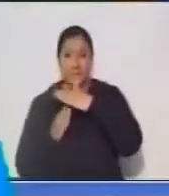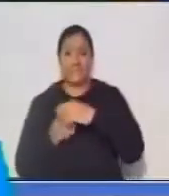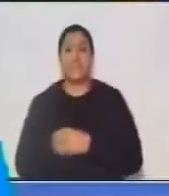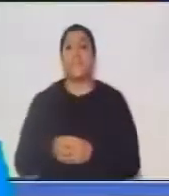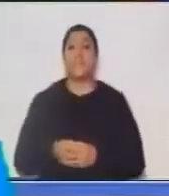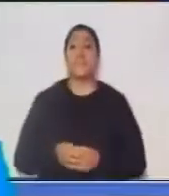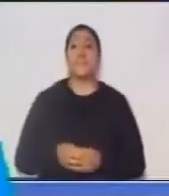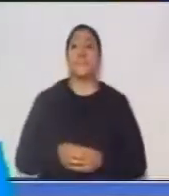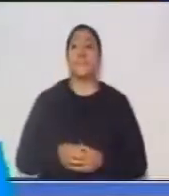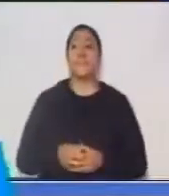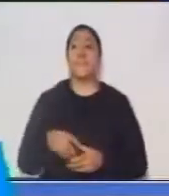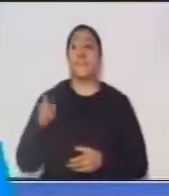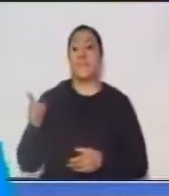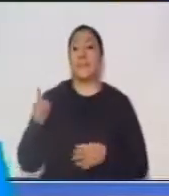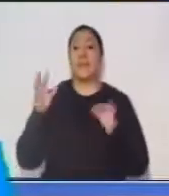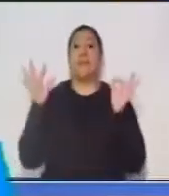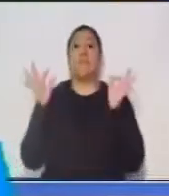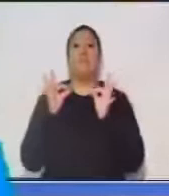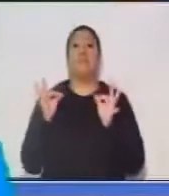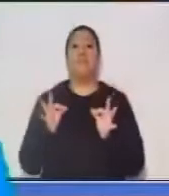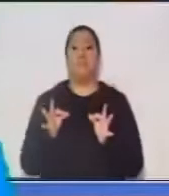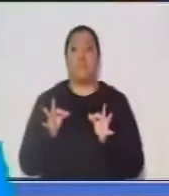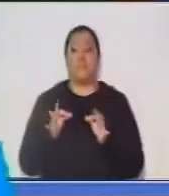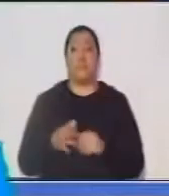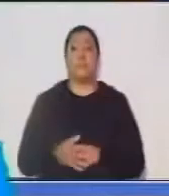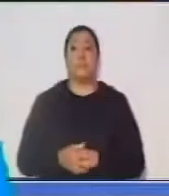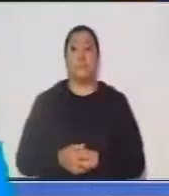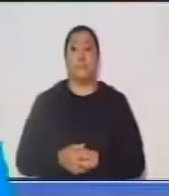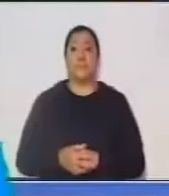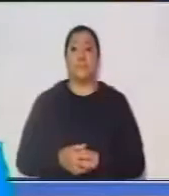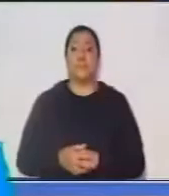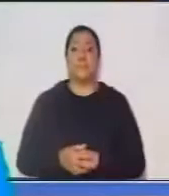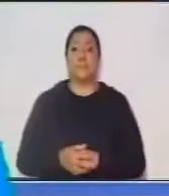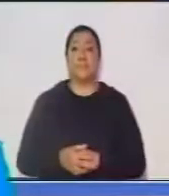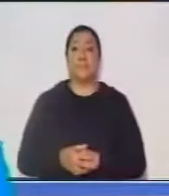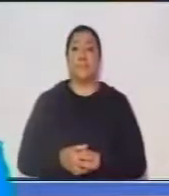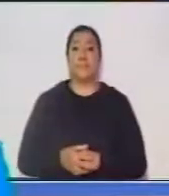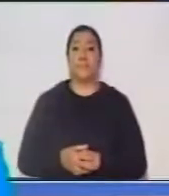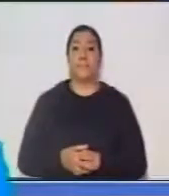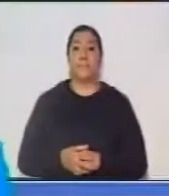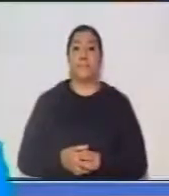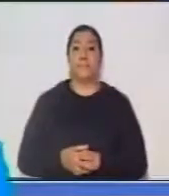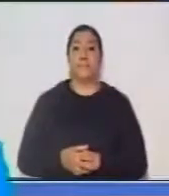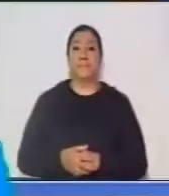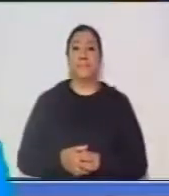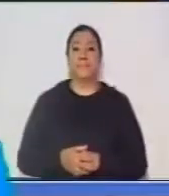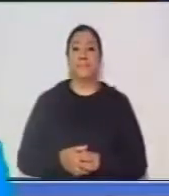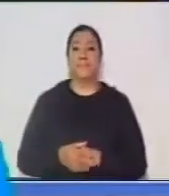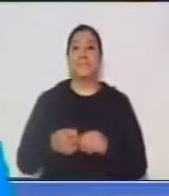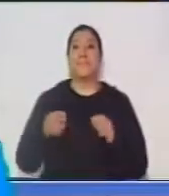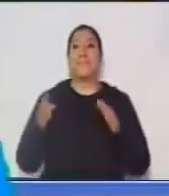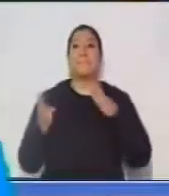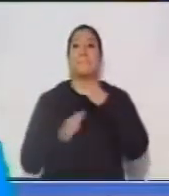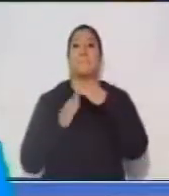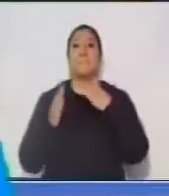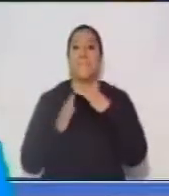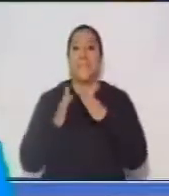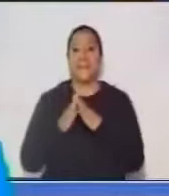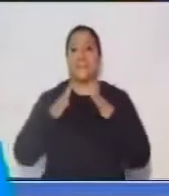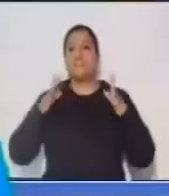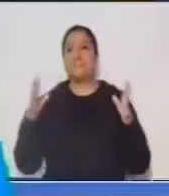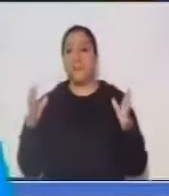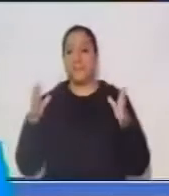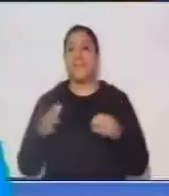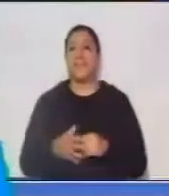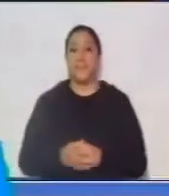va a estar formada por, ya vamos a terminar, entonces la base mayor que